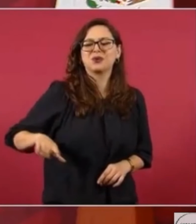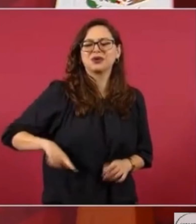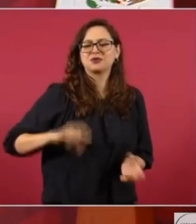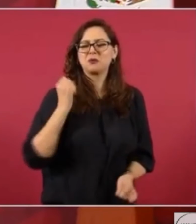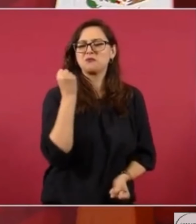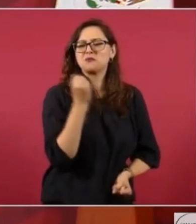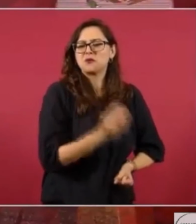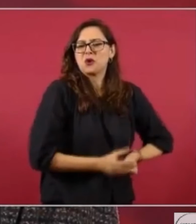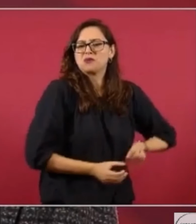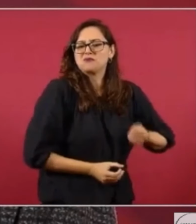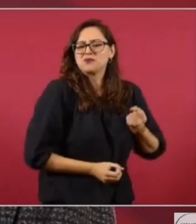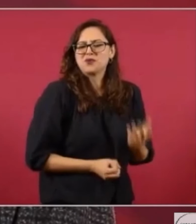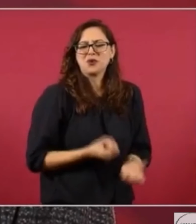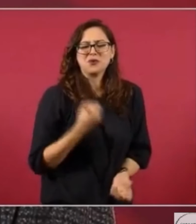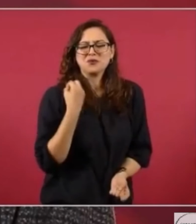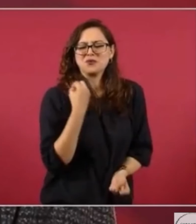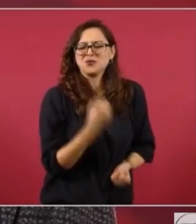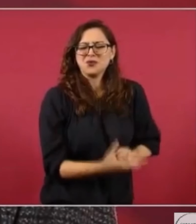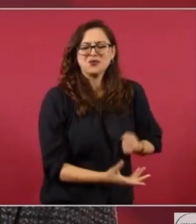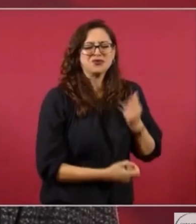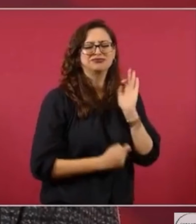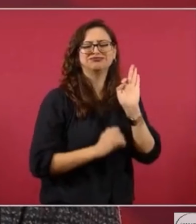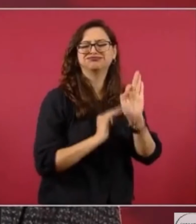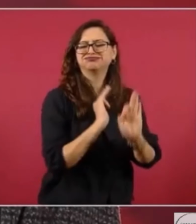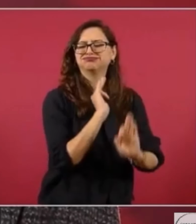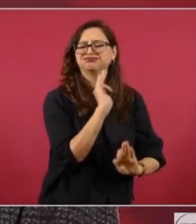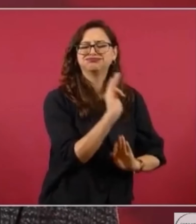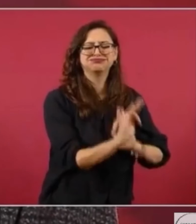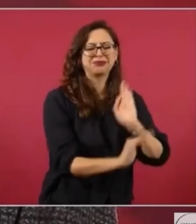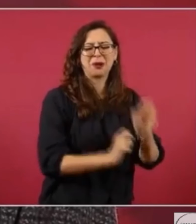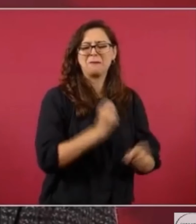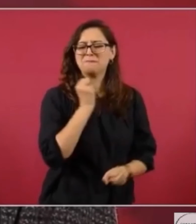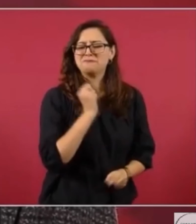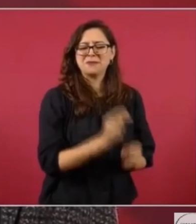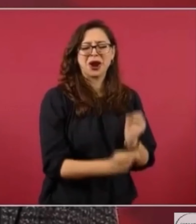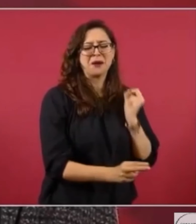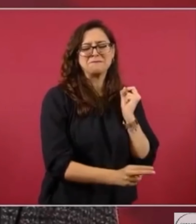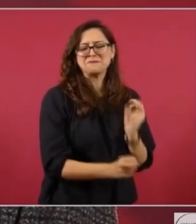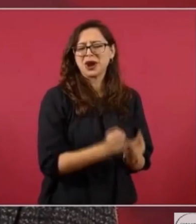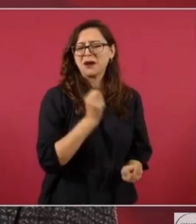vive colmado de atenciones y de privilegios.